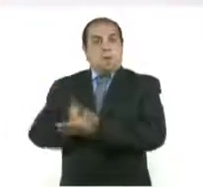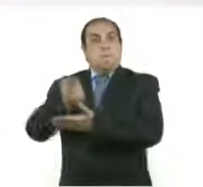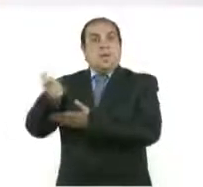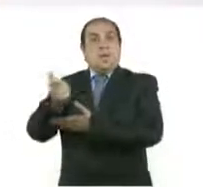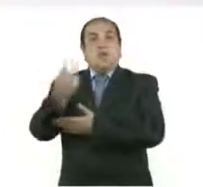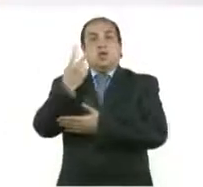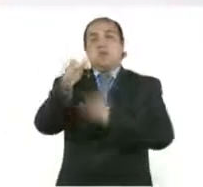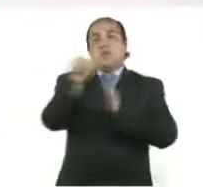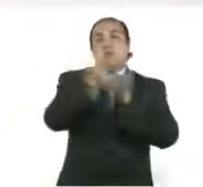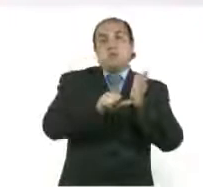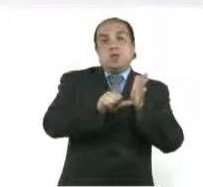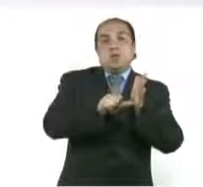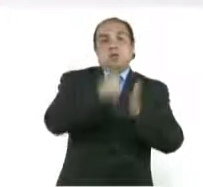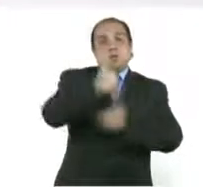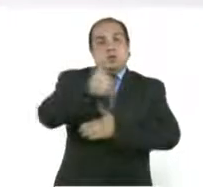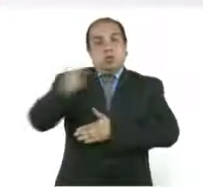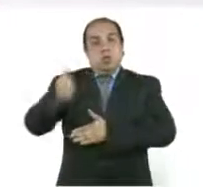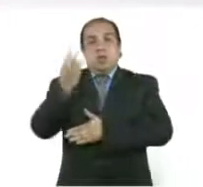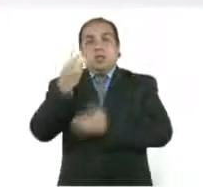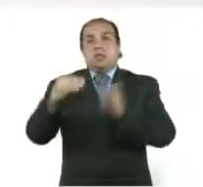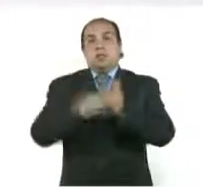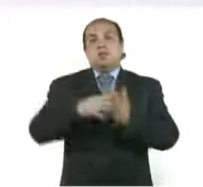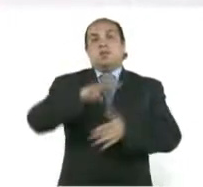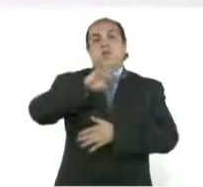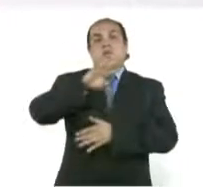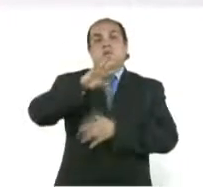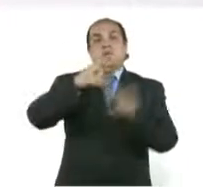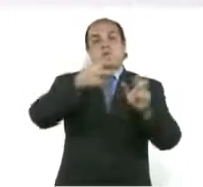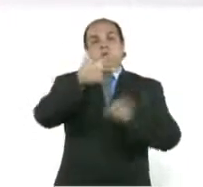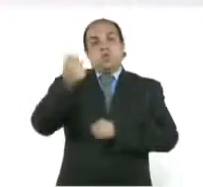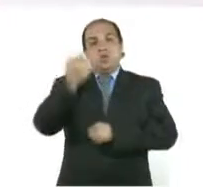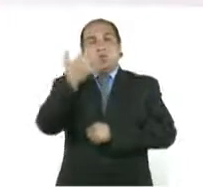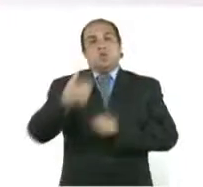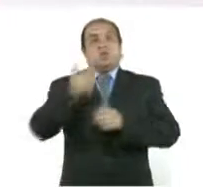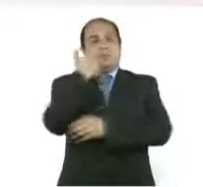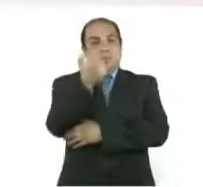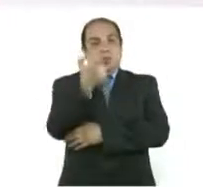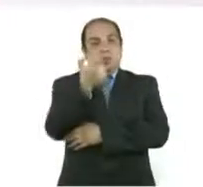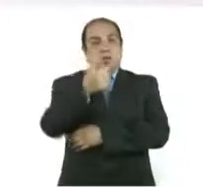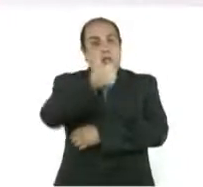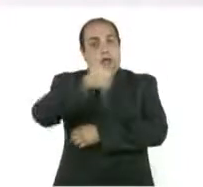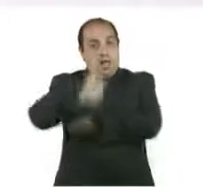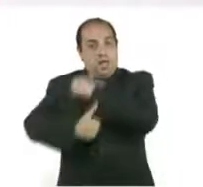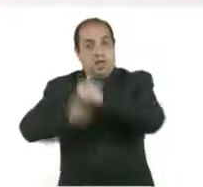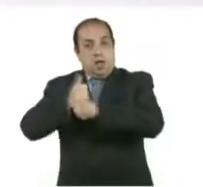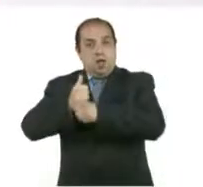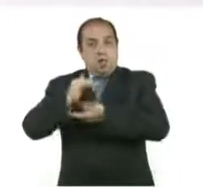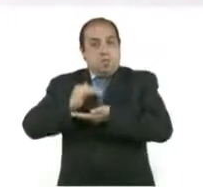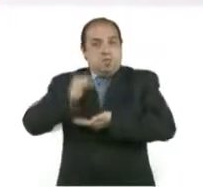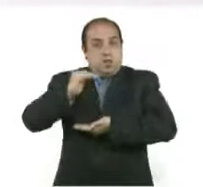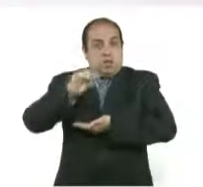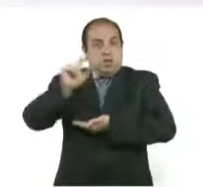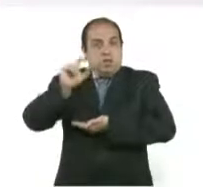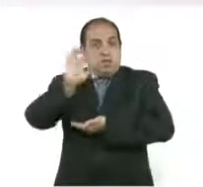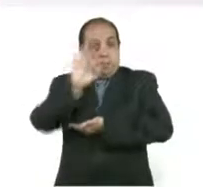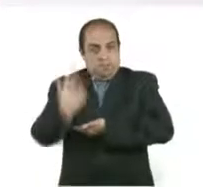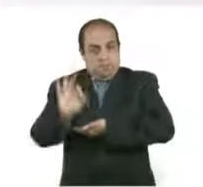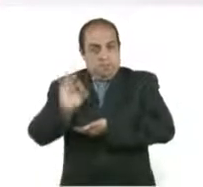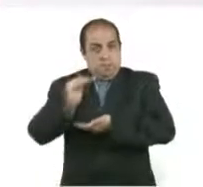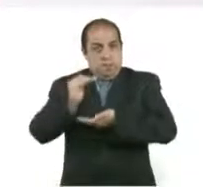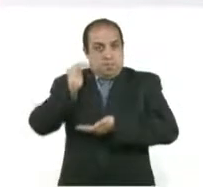bimestral 3.850 pesos, que cada año irán aumentando un